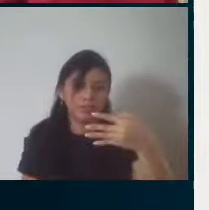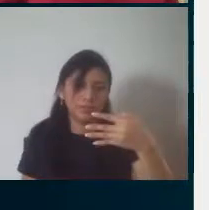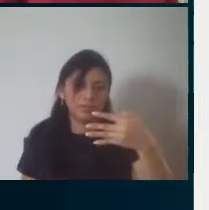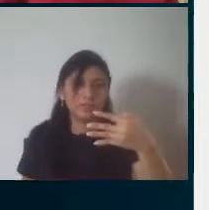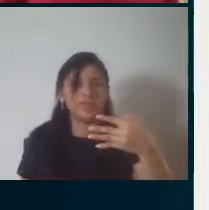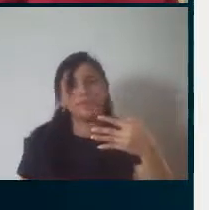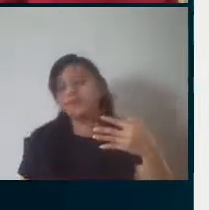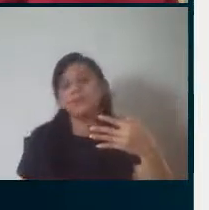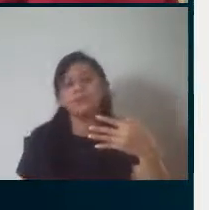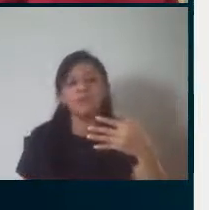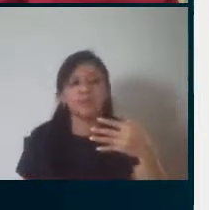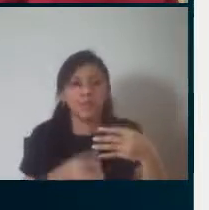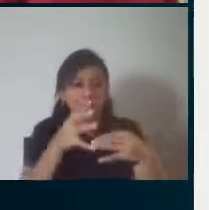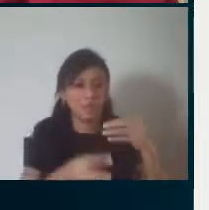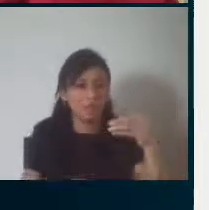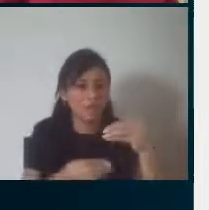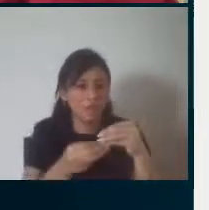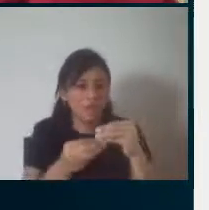Y por último,